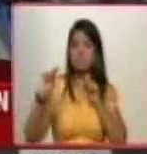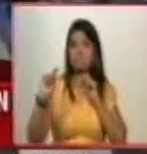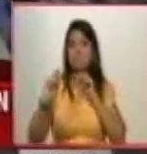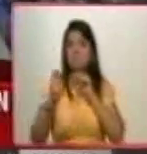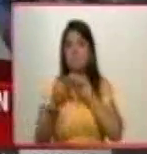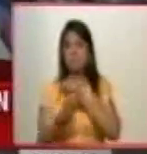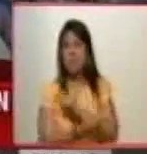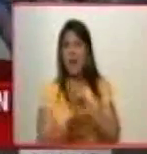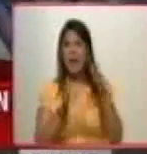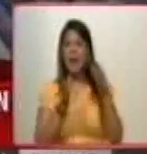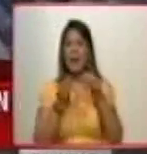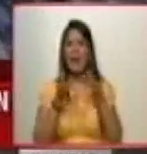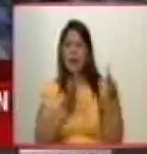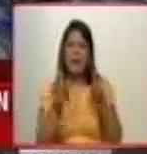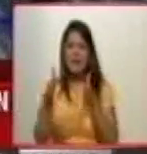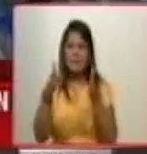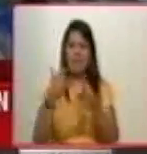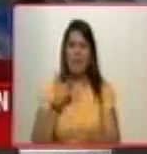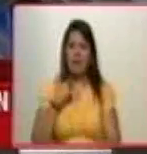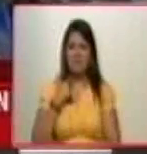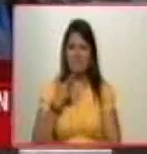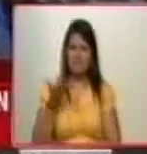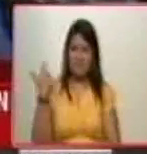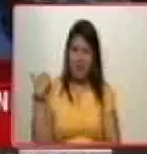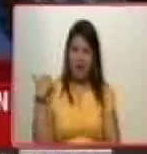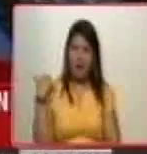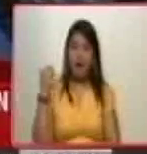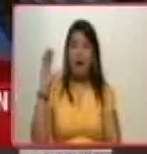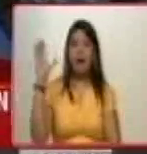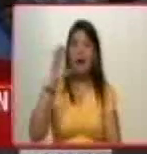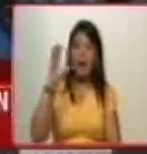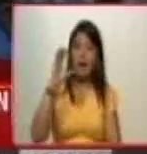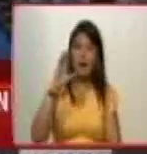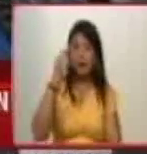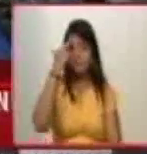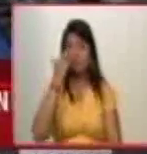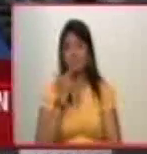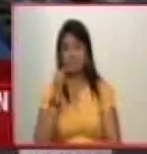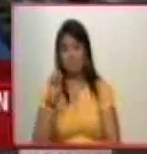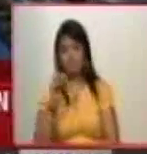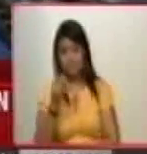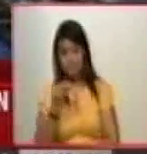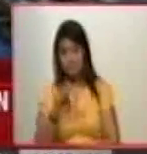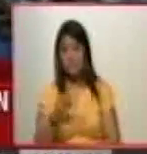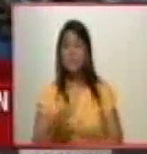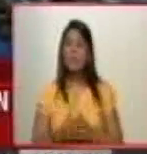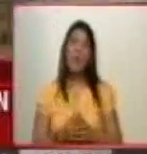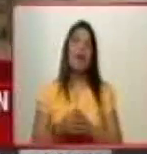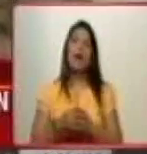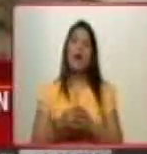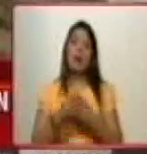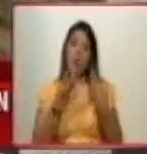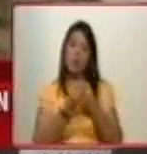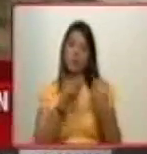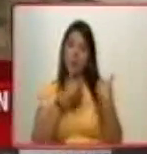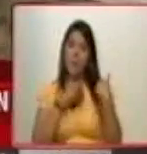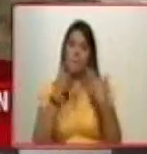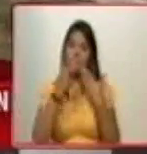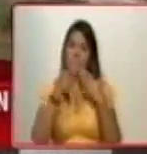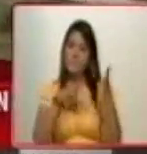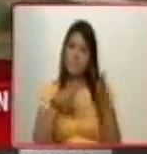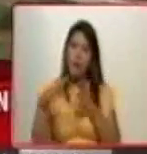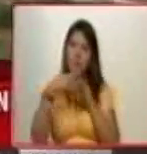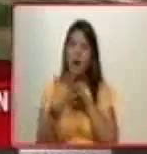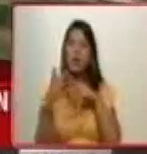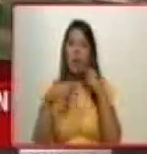carretera vieja de Los Teques-Caracas, que implica un abordaje integral con Barrio Nuevo, Barrio Tricolor. Aquí está el general Quevedo del Barrio